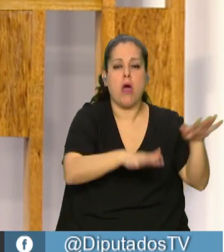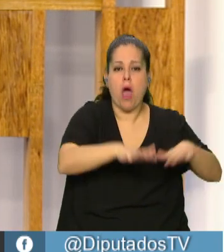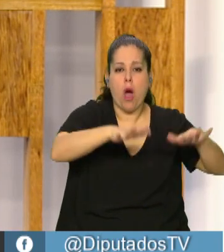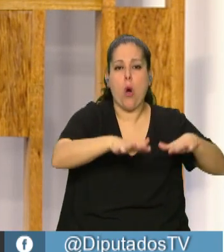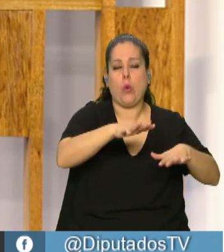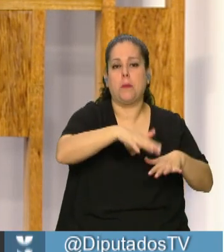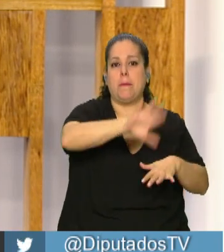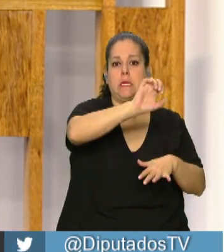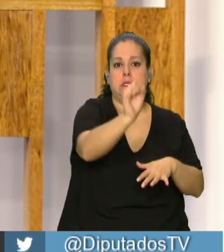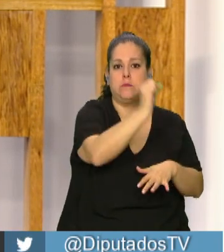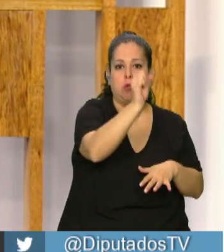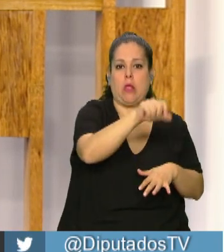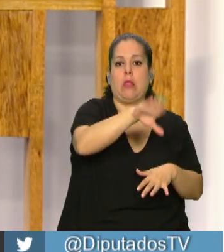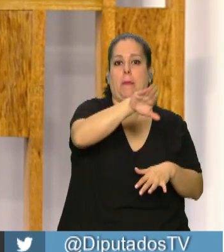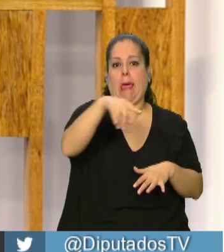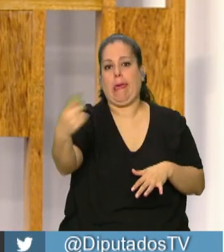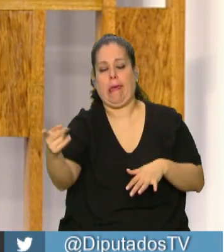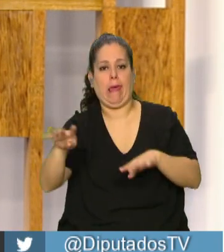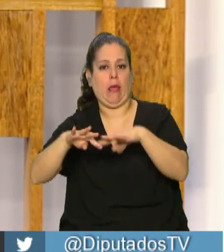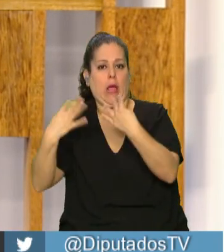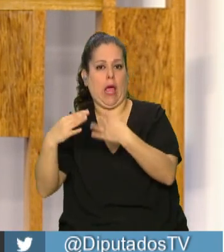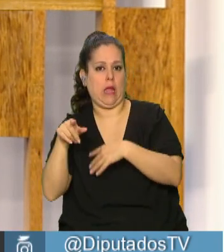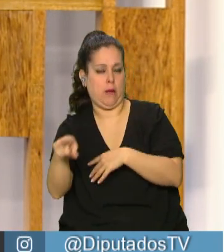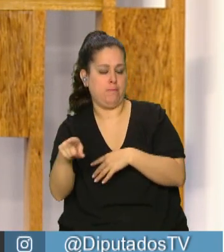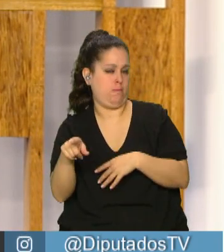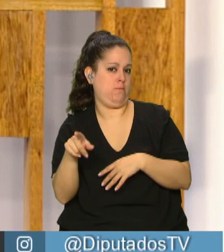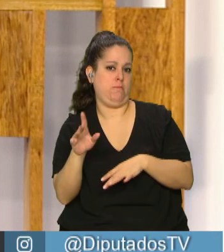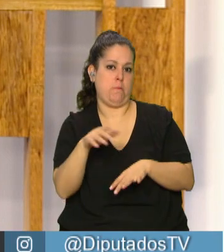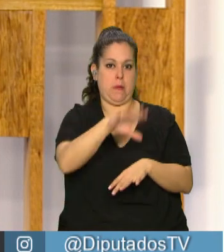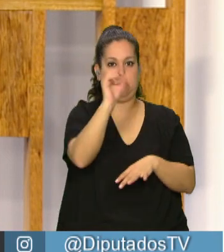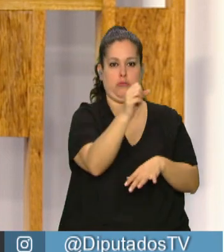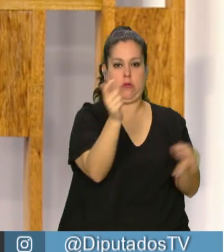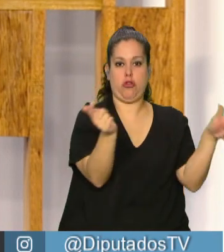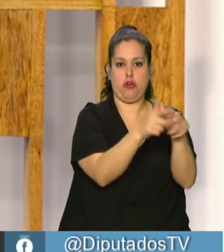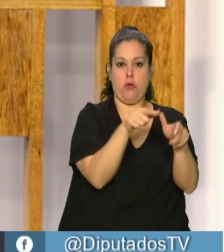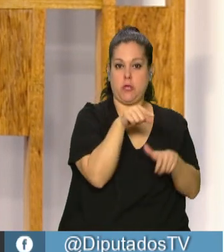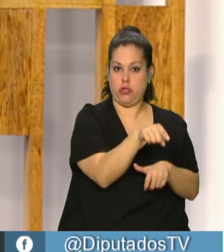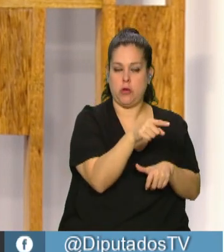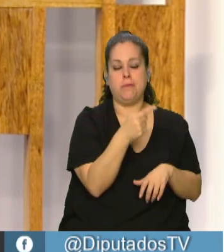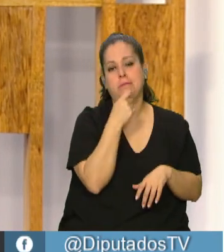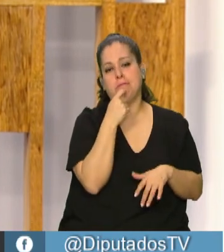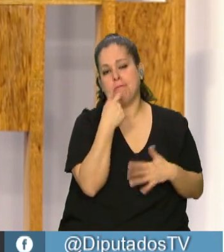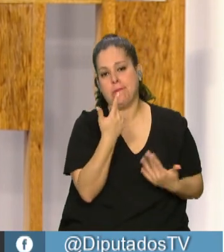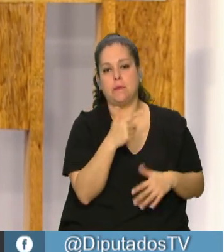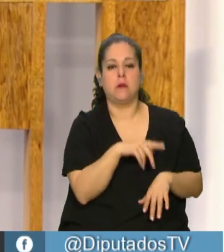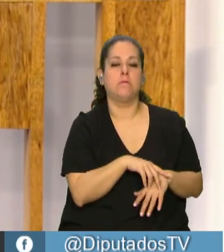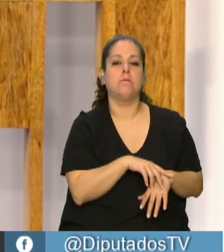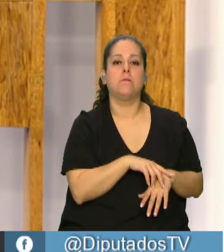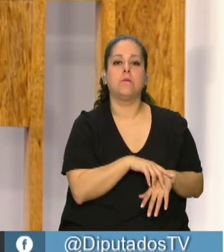importantes que los plenarios de la Cámara. Cuando entre el 73 y